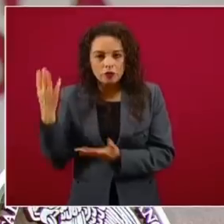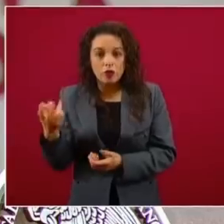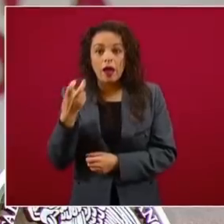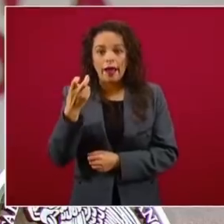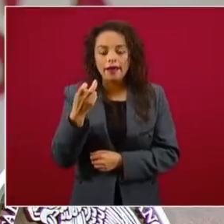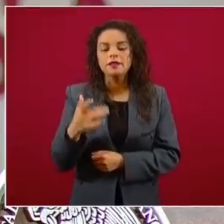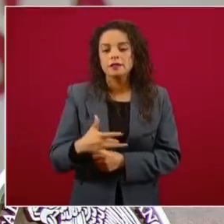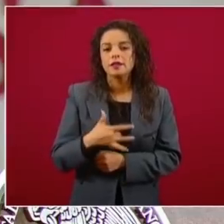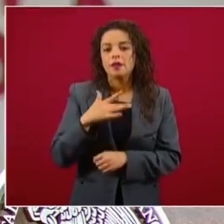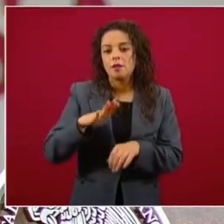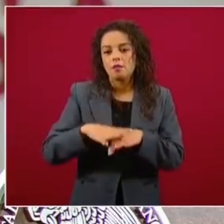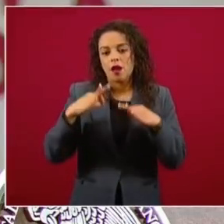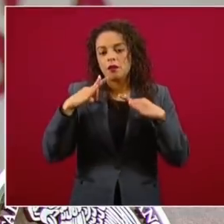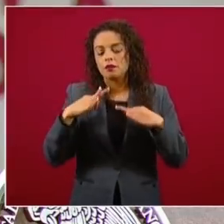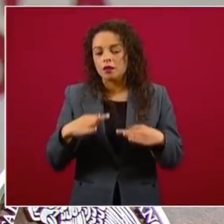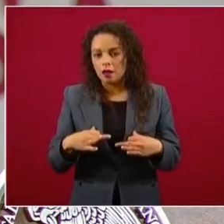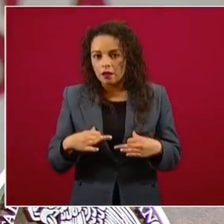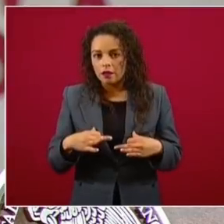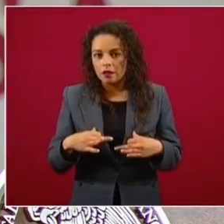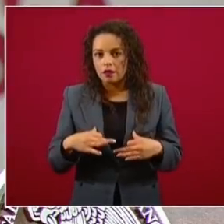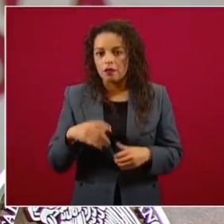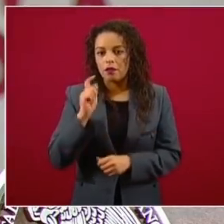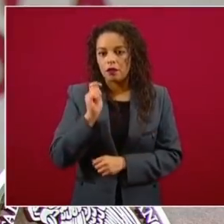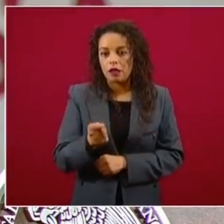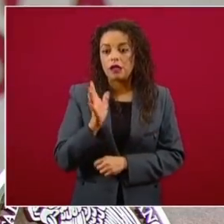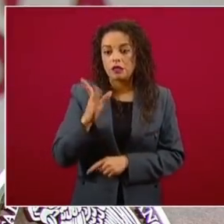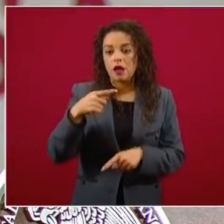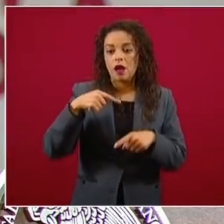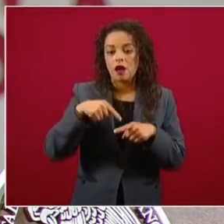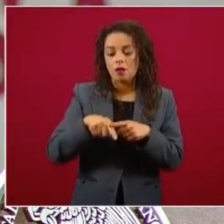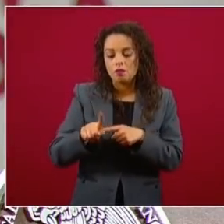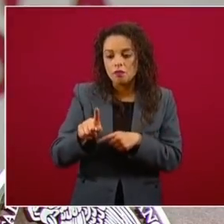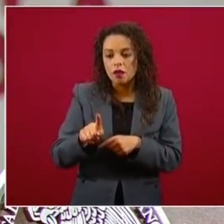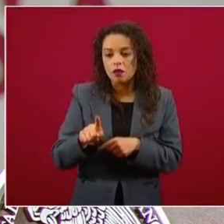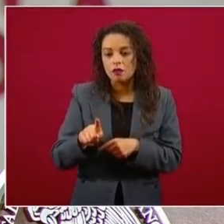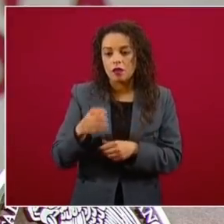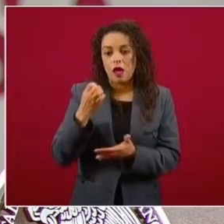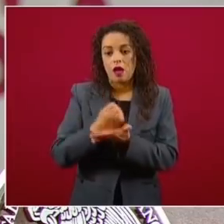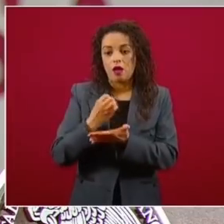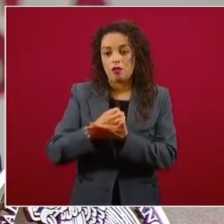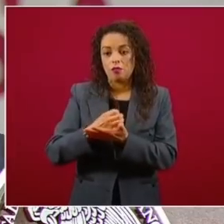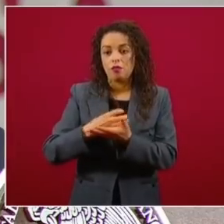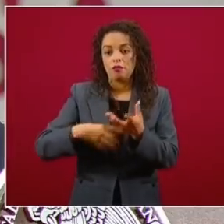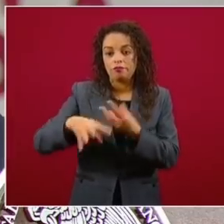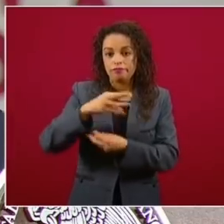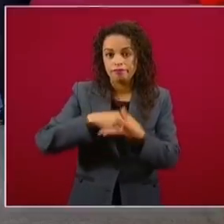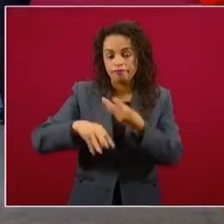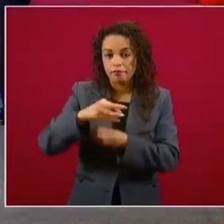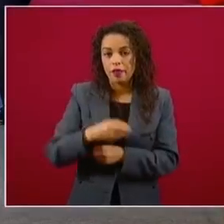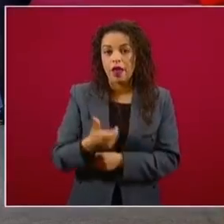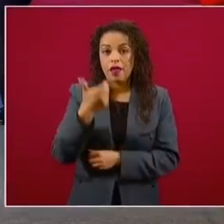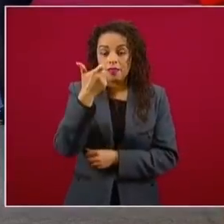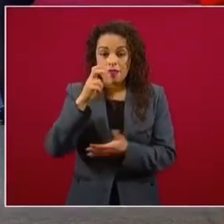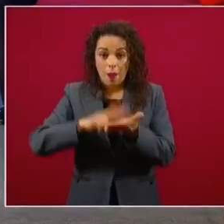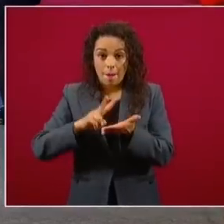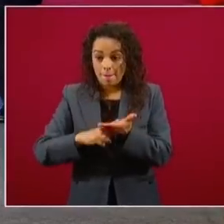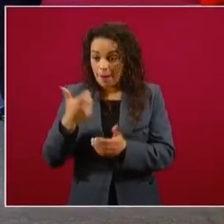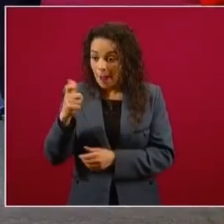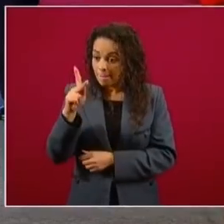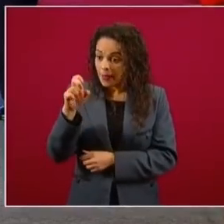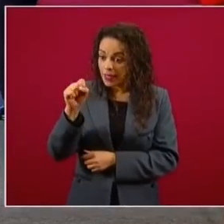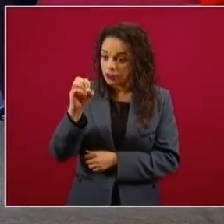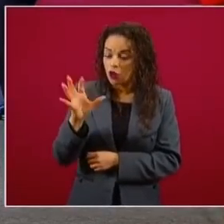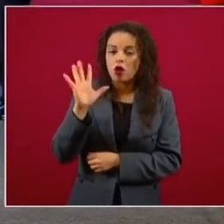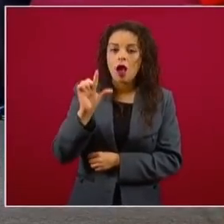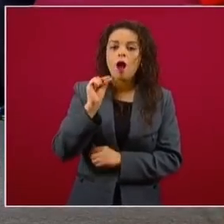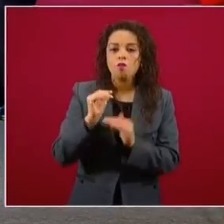con los horizontes de desarrollo tanto de la pandemia como de la economía, el peso se ha venido corrigiendo. Estamos esperando que